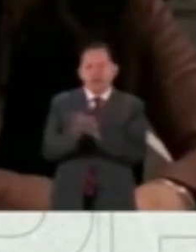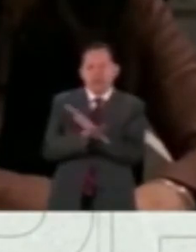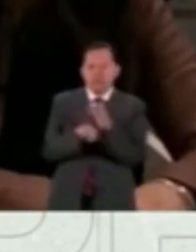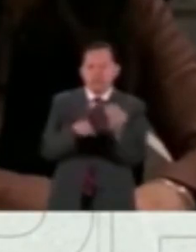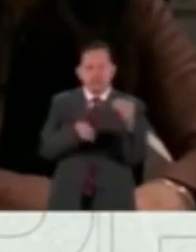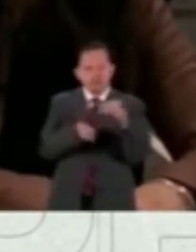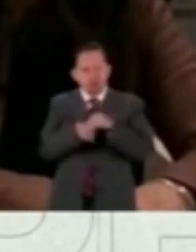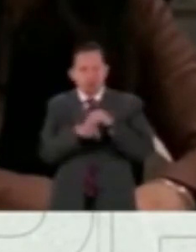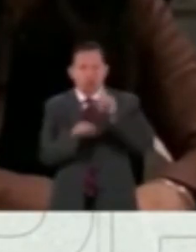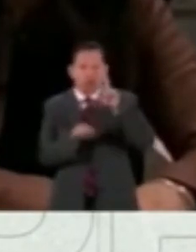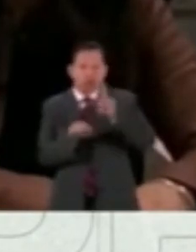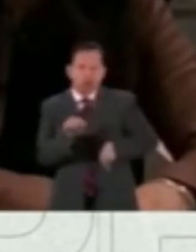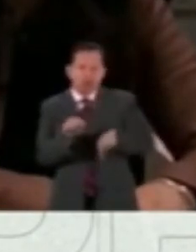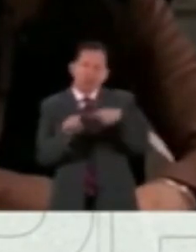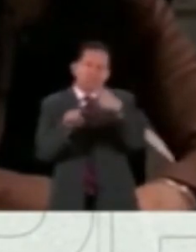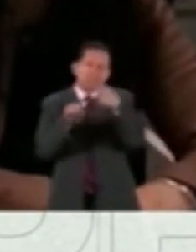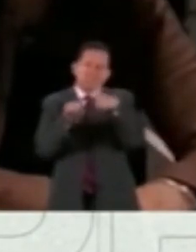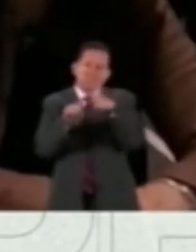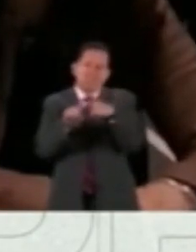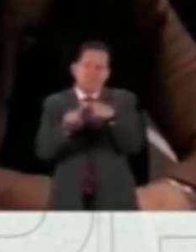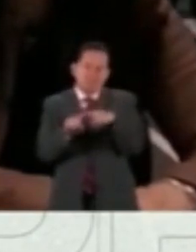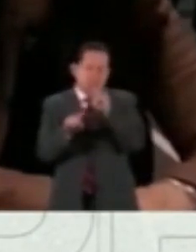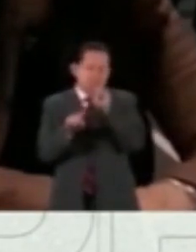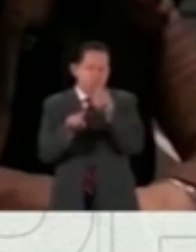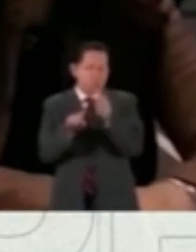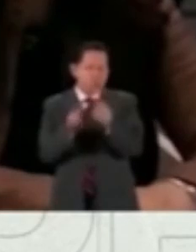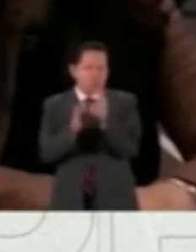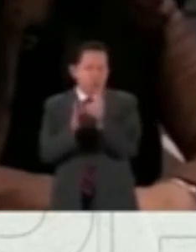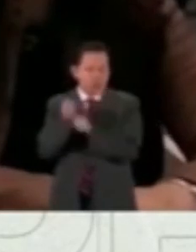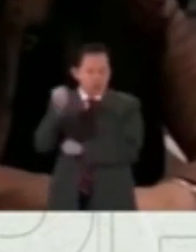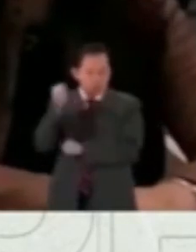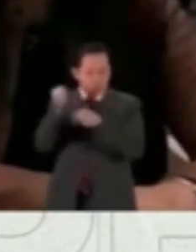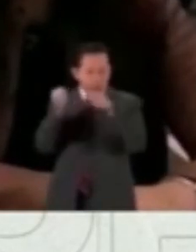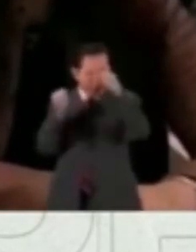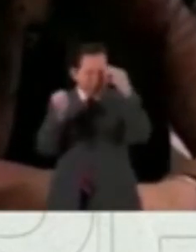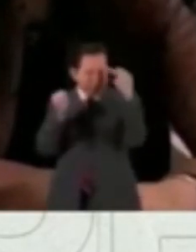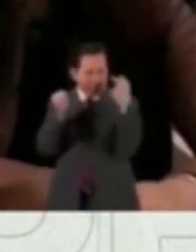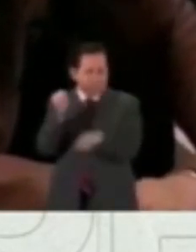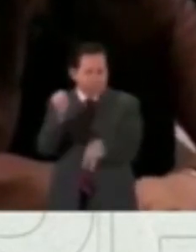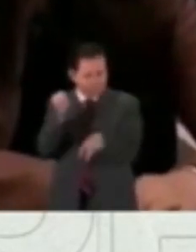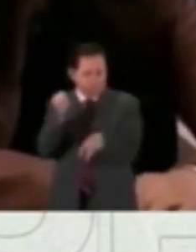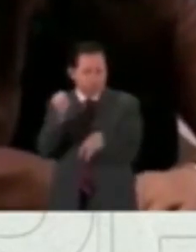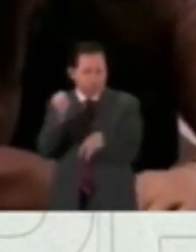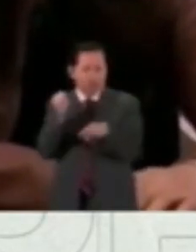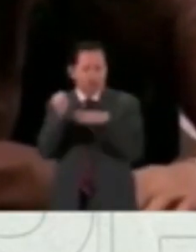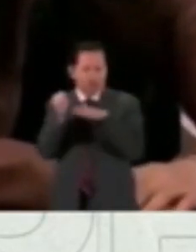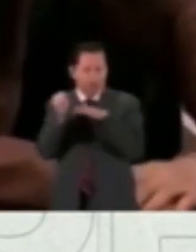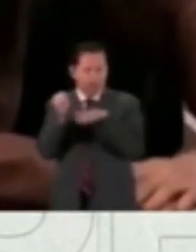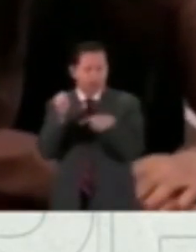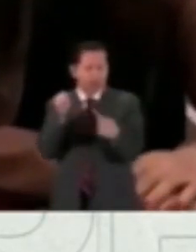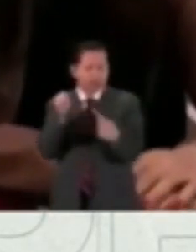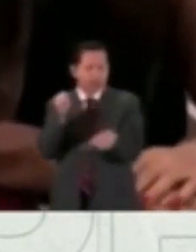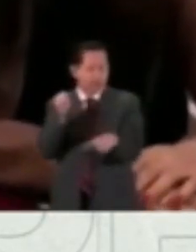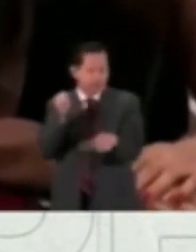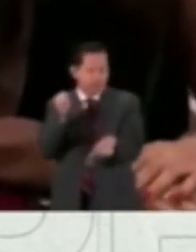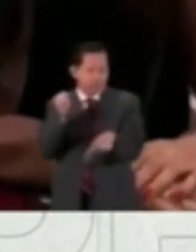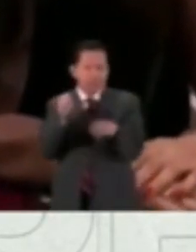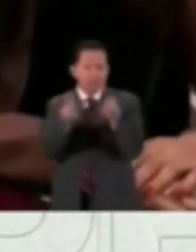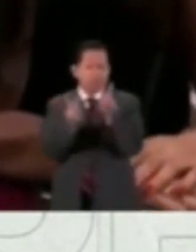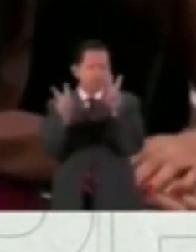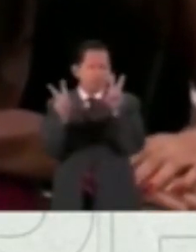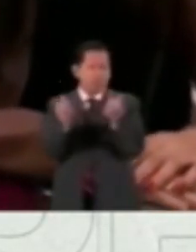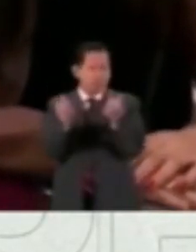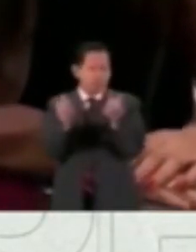y derogan diversas disposiciones de la Constitución Política de los Estados Unidos Mexicanos en